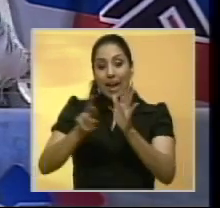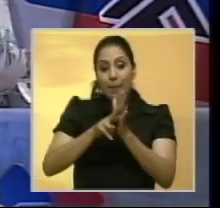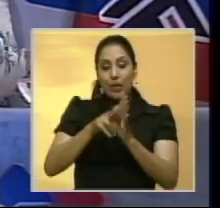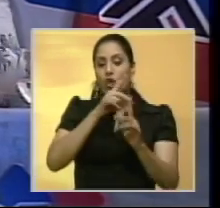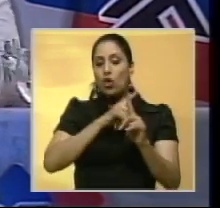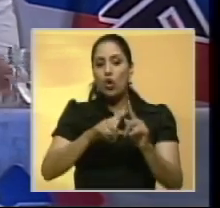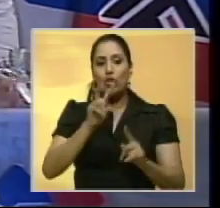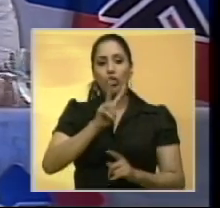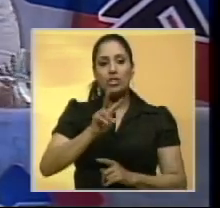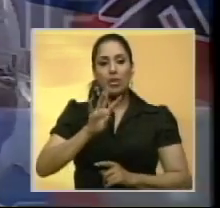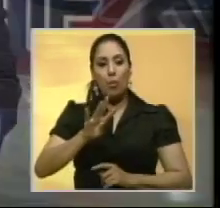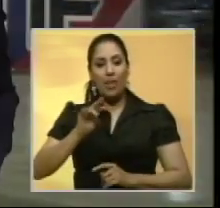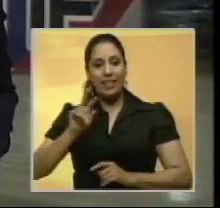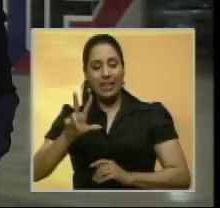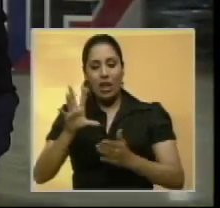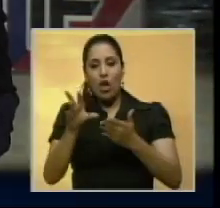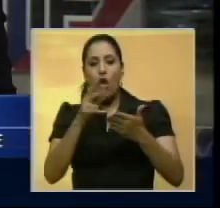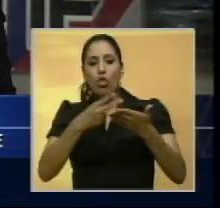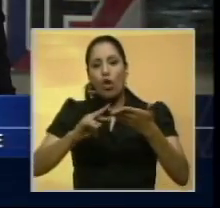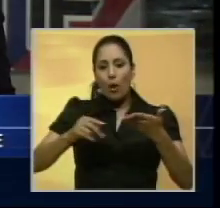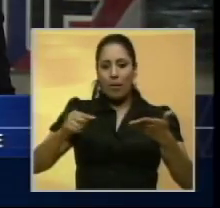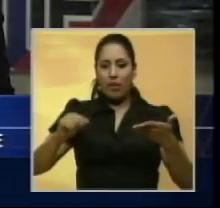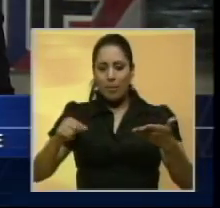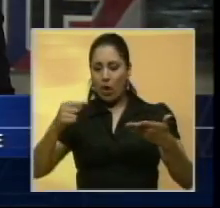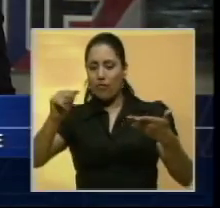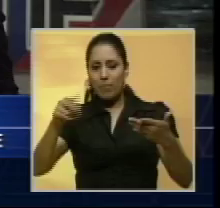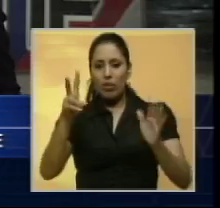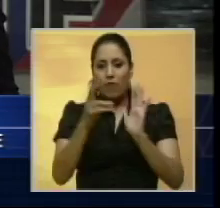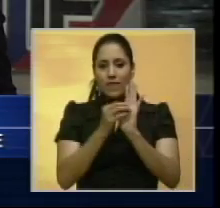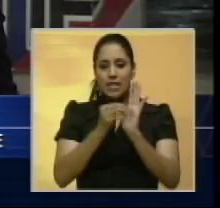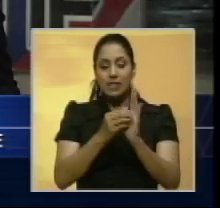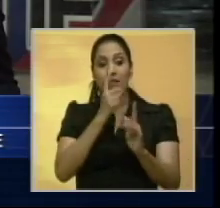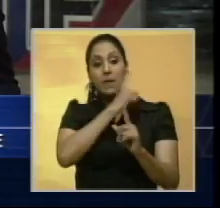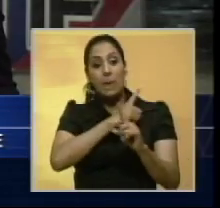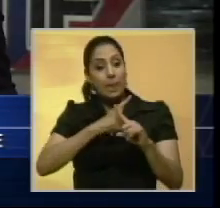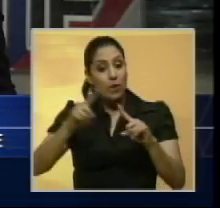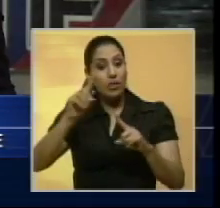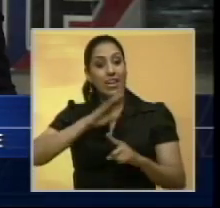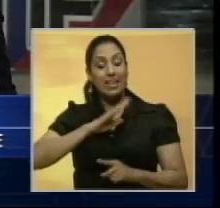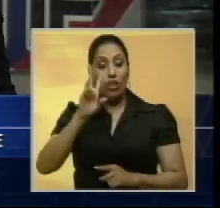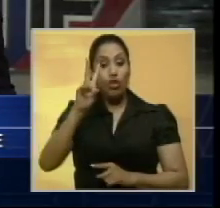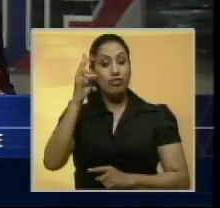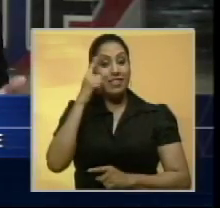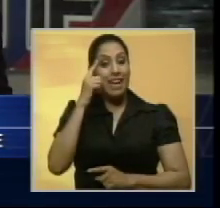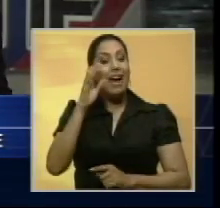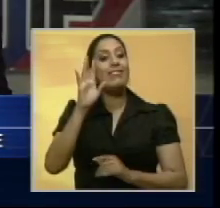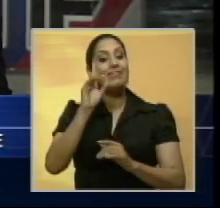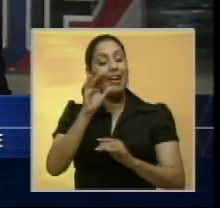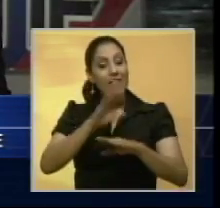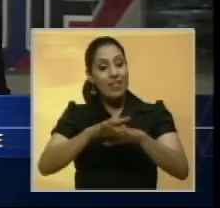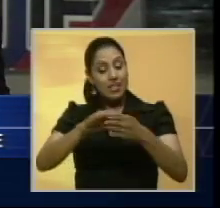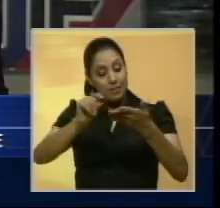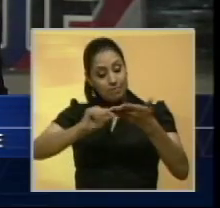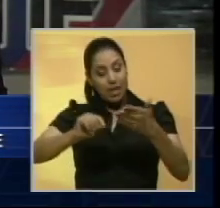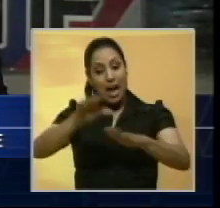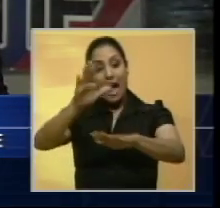243 duplicadas. Luego de estas afirmaciones, ahora la Mesa de la Unidad Democrática cuenta con 2 días para consignar por escrito la solicitud de